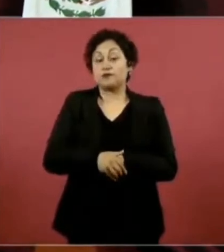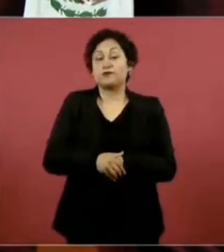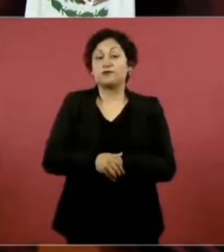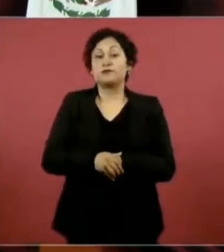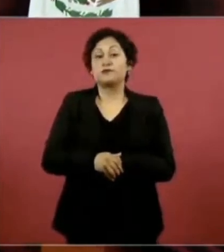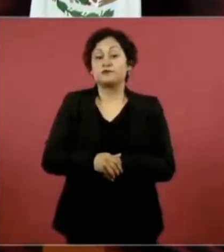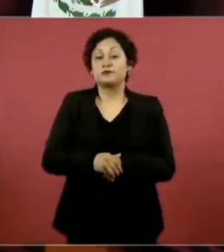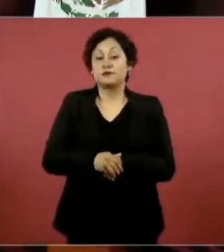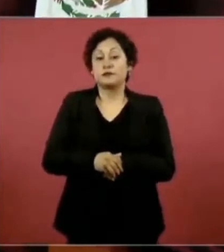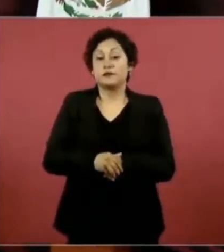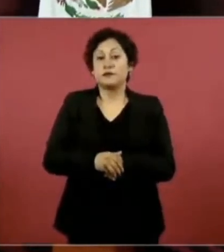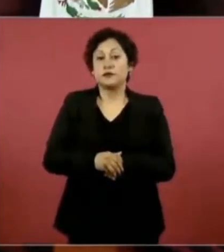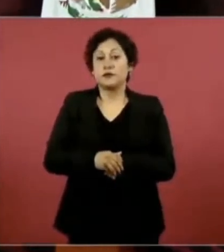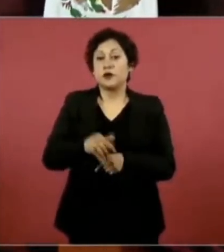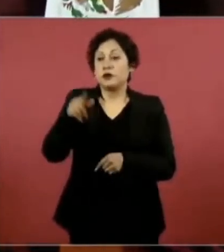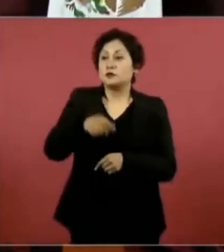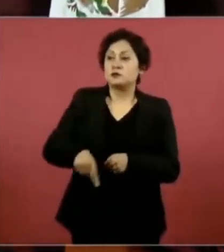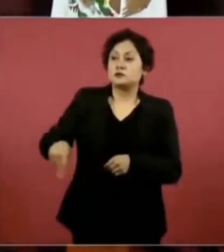está muy consciente